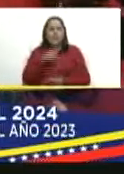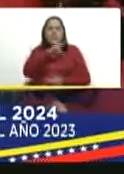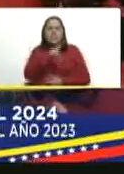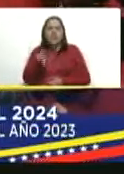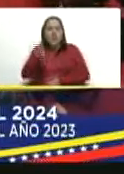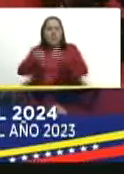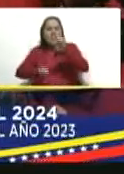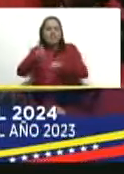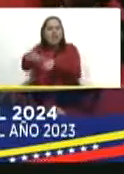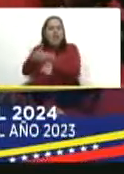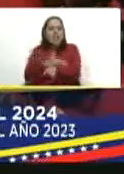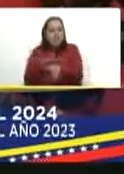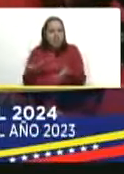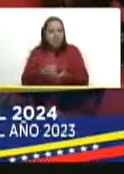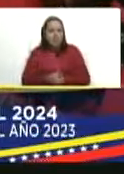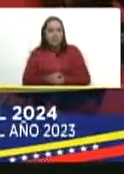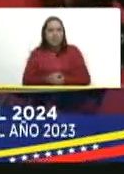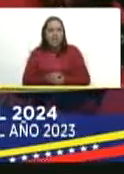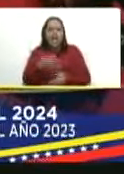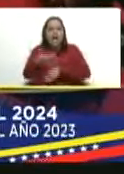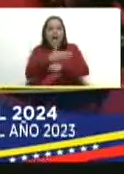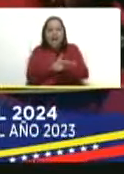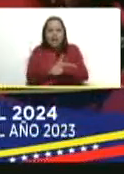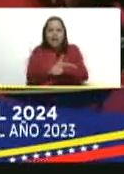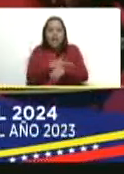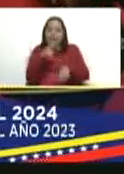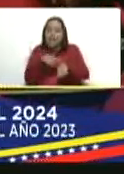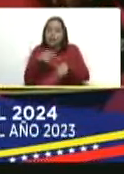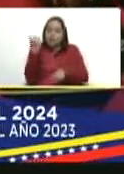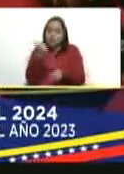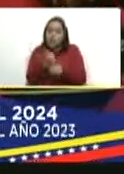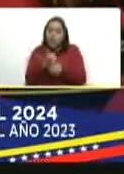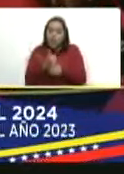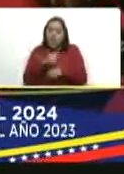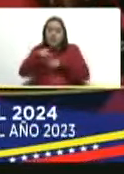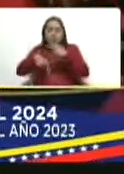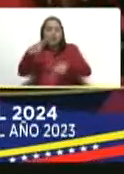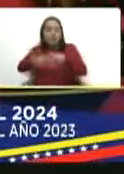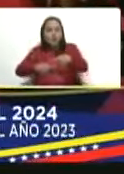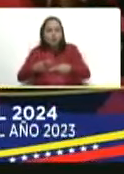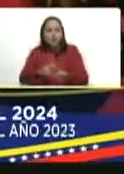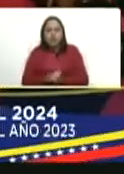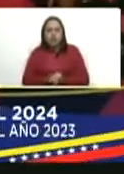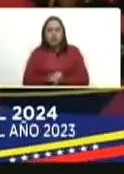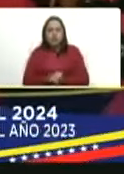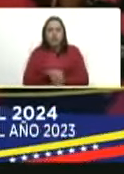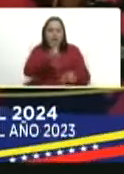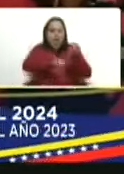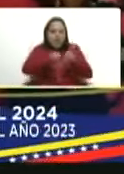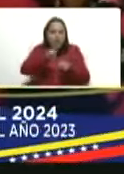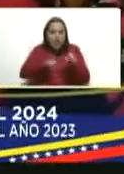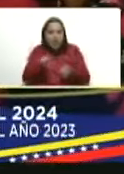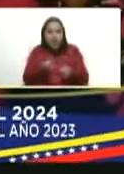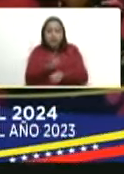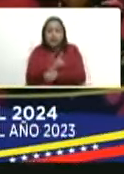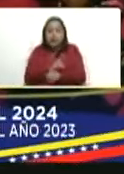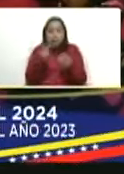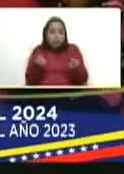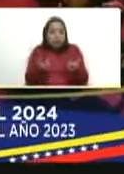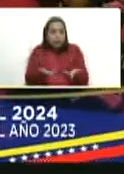auditorías, antes, durante y después de los procesos electorales, con auditorías en caliente,